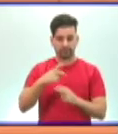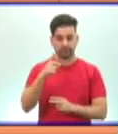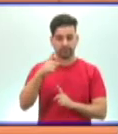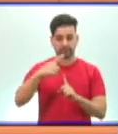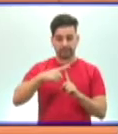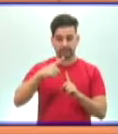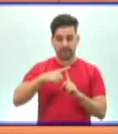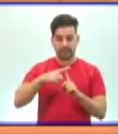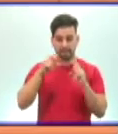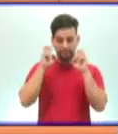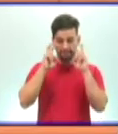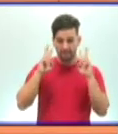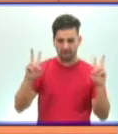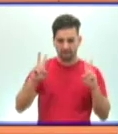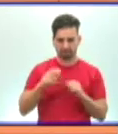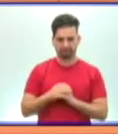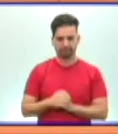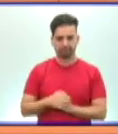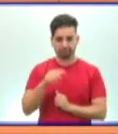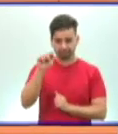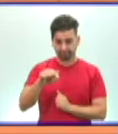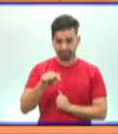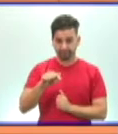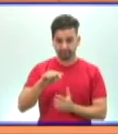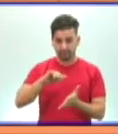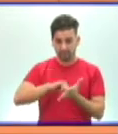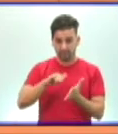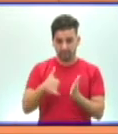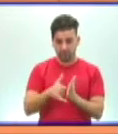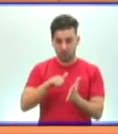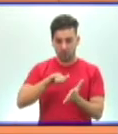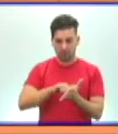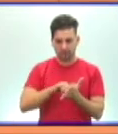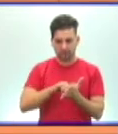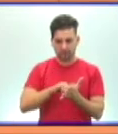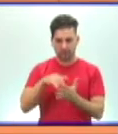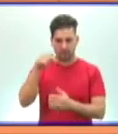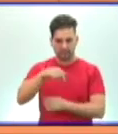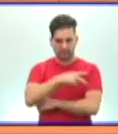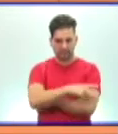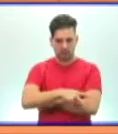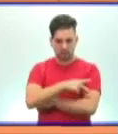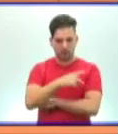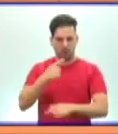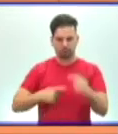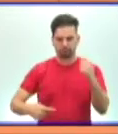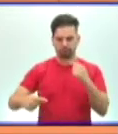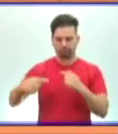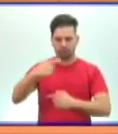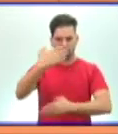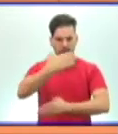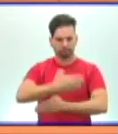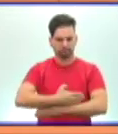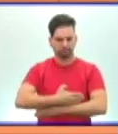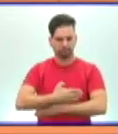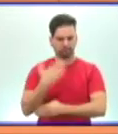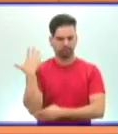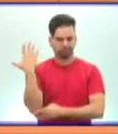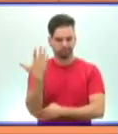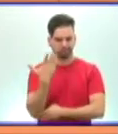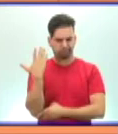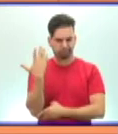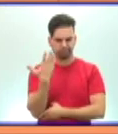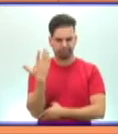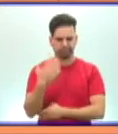La Tarea Vida es el plan estratégico de enfrentamiento al cambio climático en la República de Cuba. No es más que la adaptación